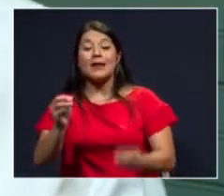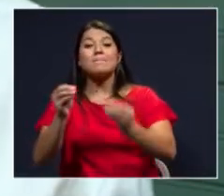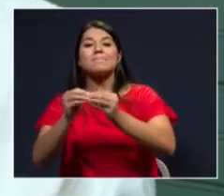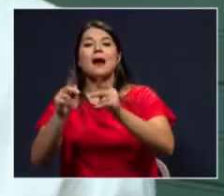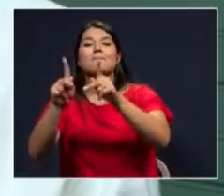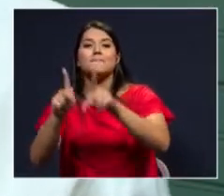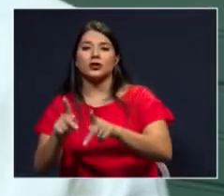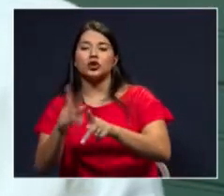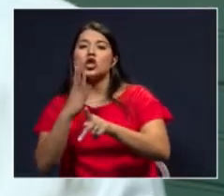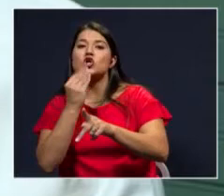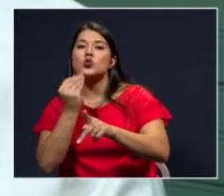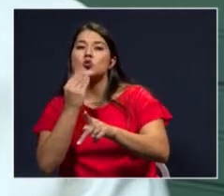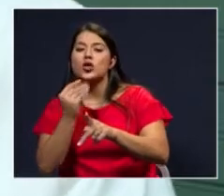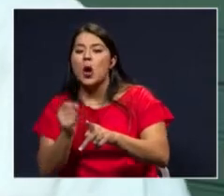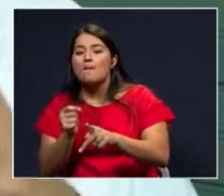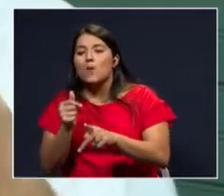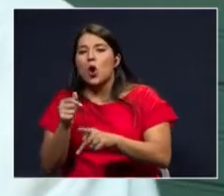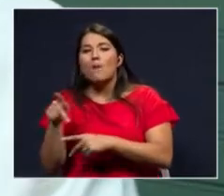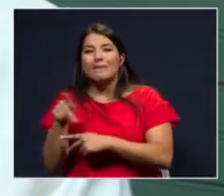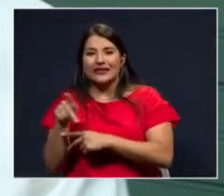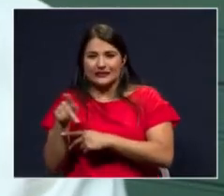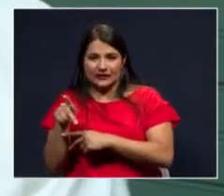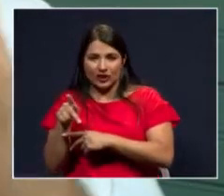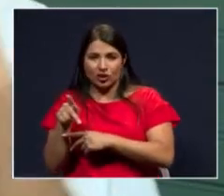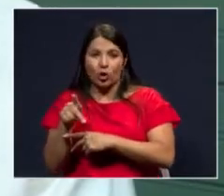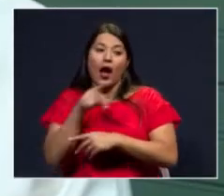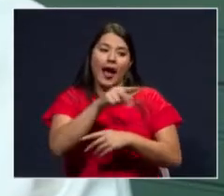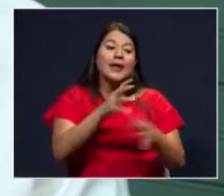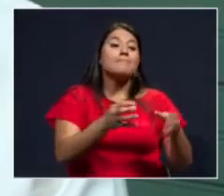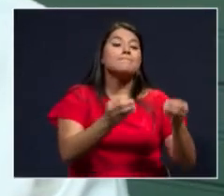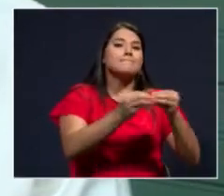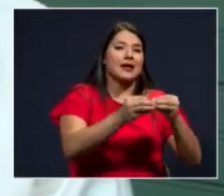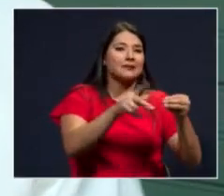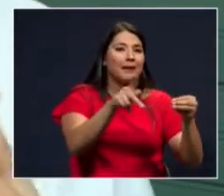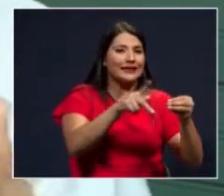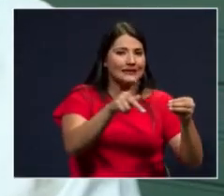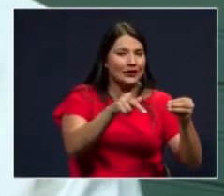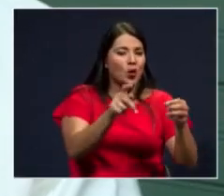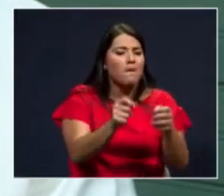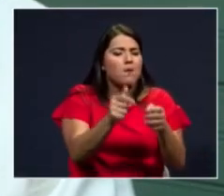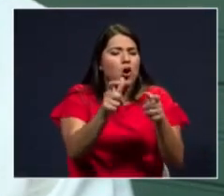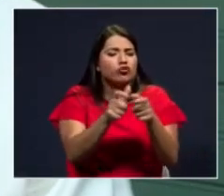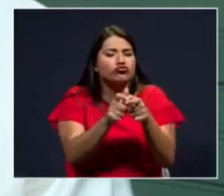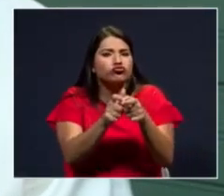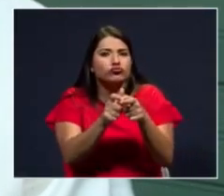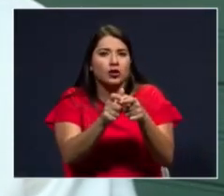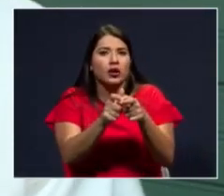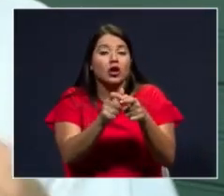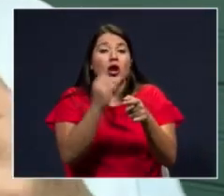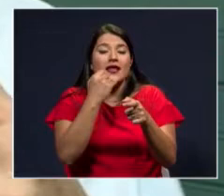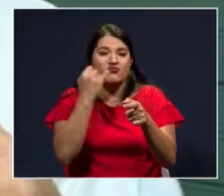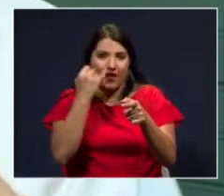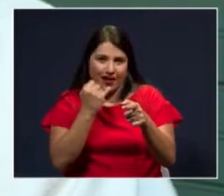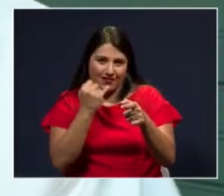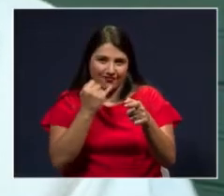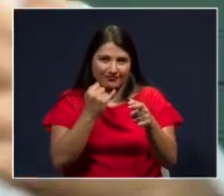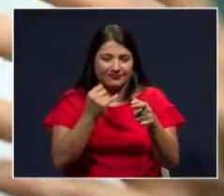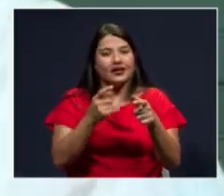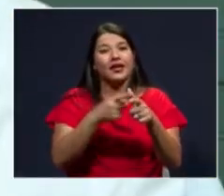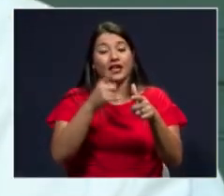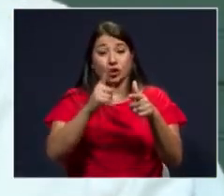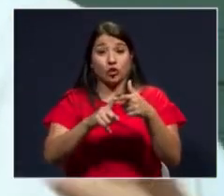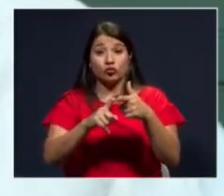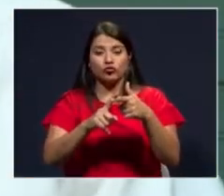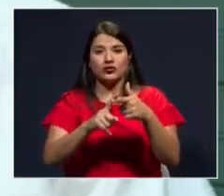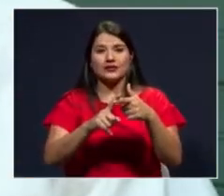minoría porcentual palestina. Entonces, un retén, un control militar, hace la diferencia entre que en un territorio